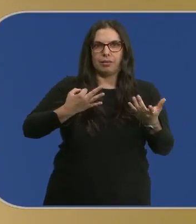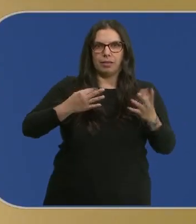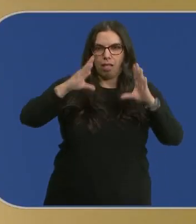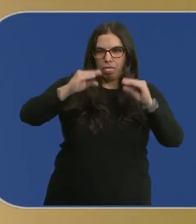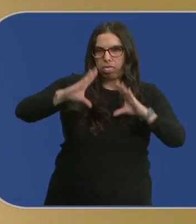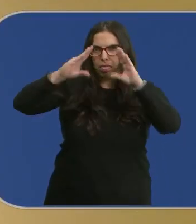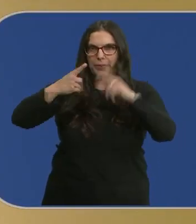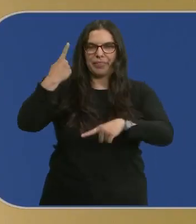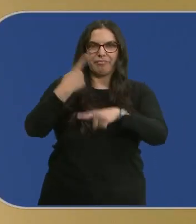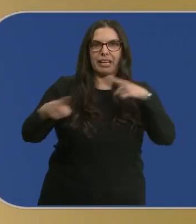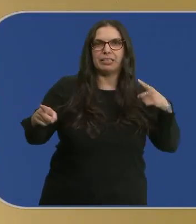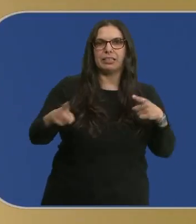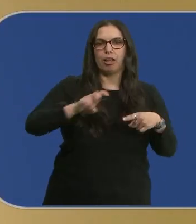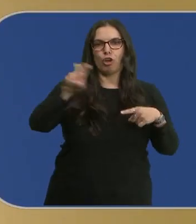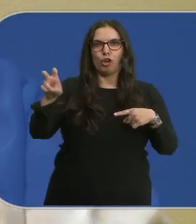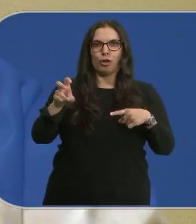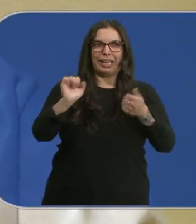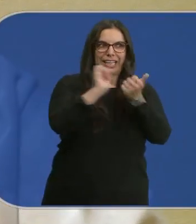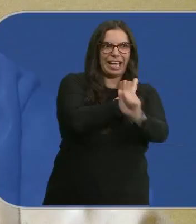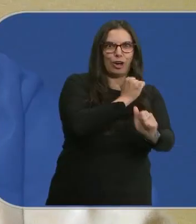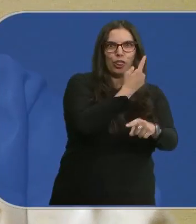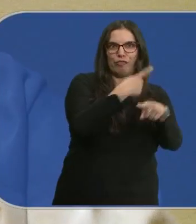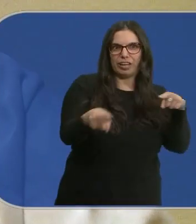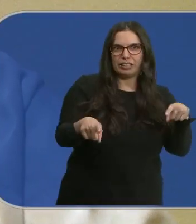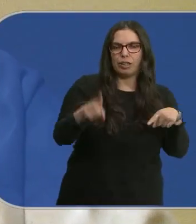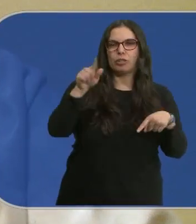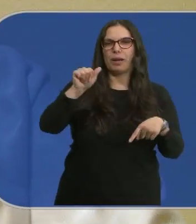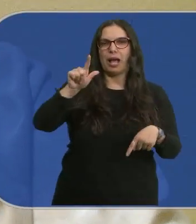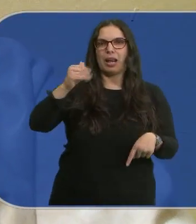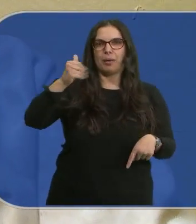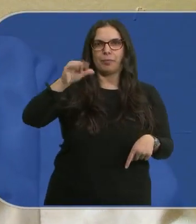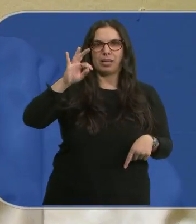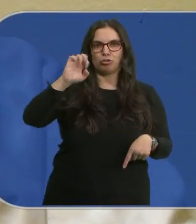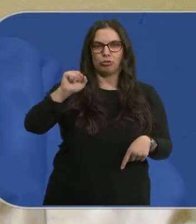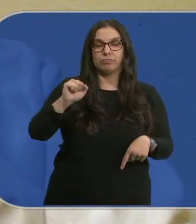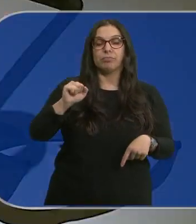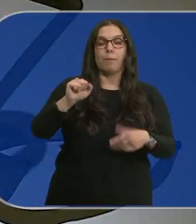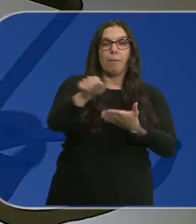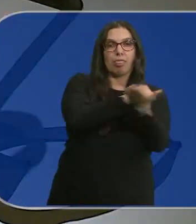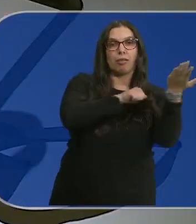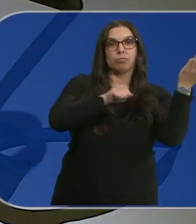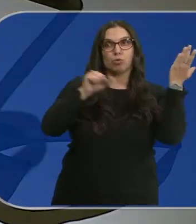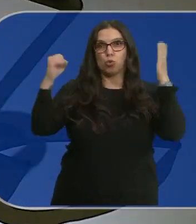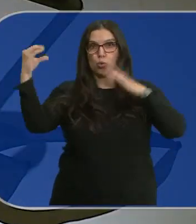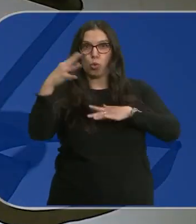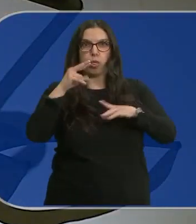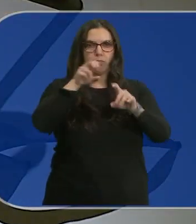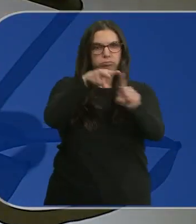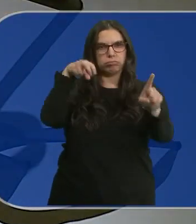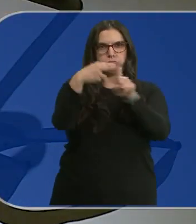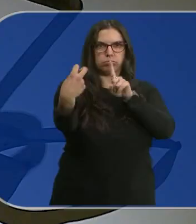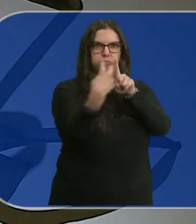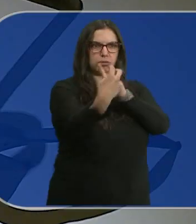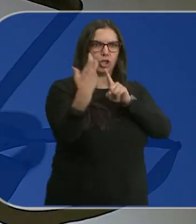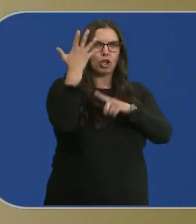distinta a otros materiales como el hierro o incluso el uso del alabastro. Vacíos y luces crean 1000 perspectivas para admirar, otras